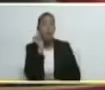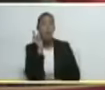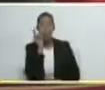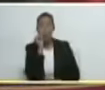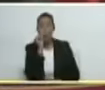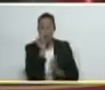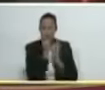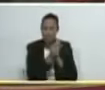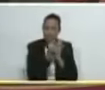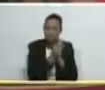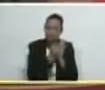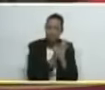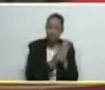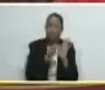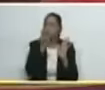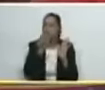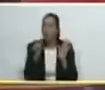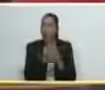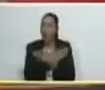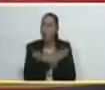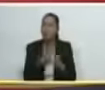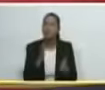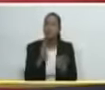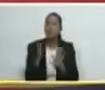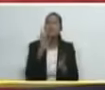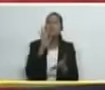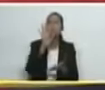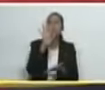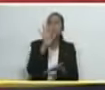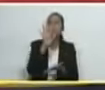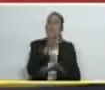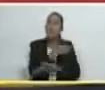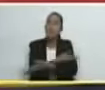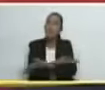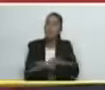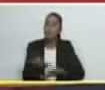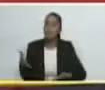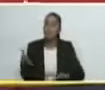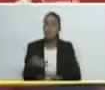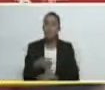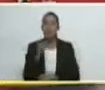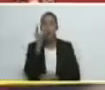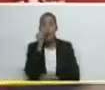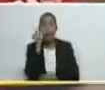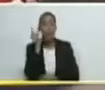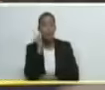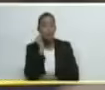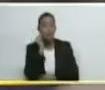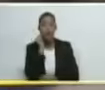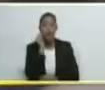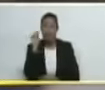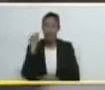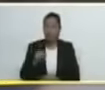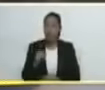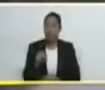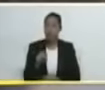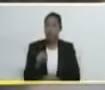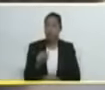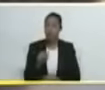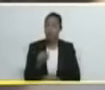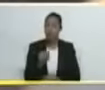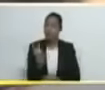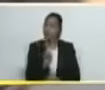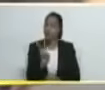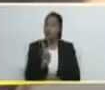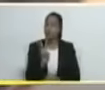humildes, casi 5 millones de hombres y mujeres de esta tierra,